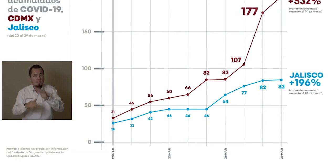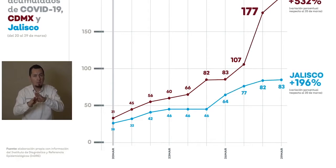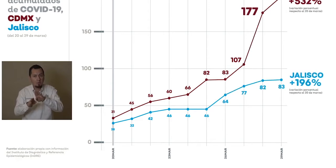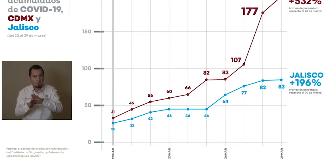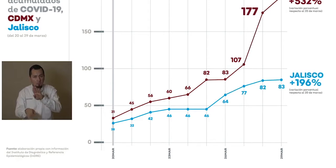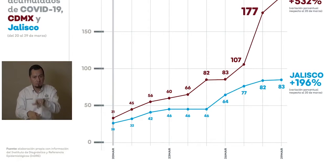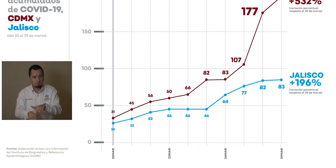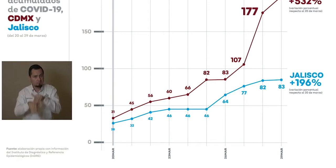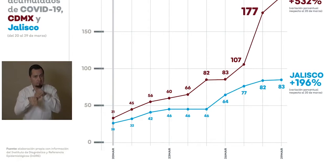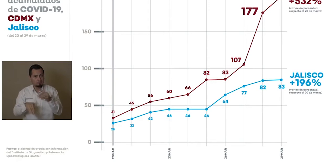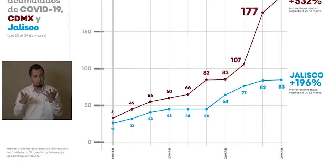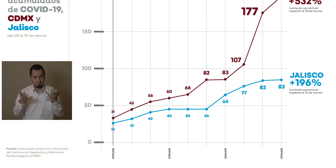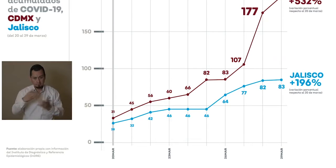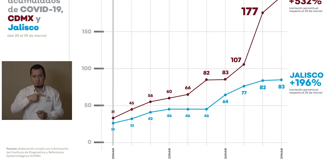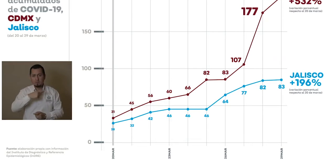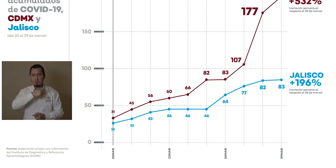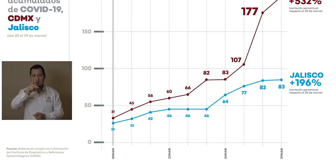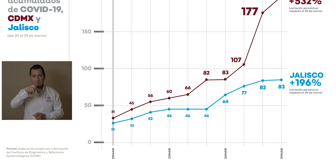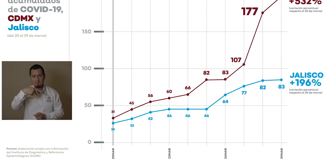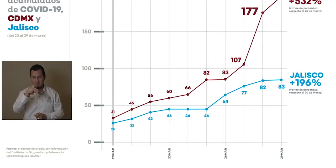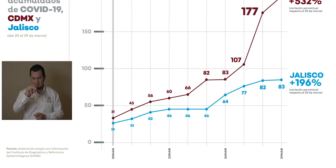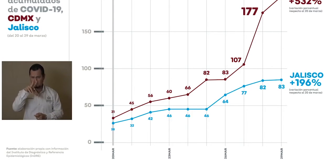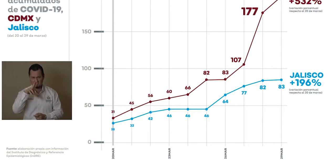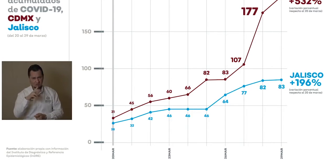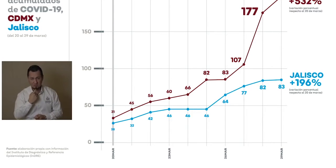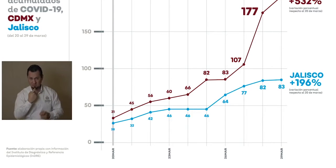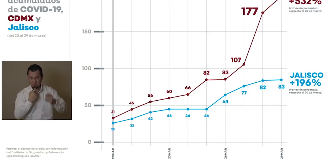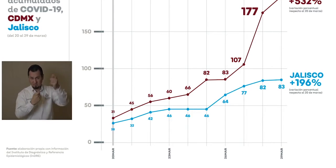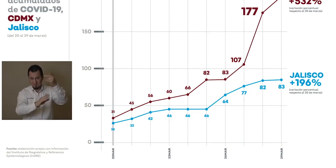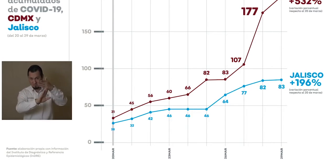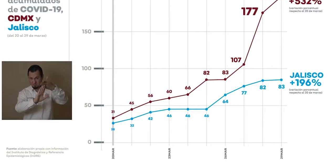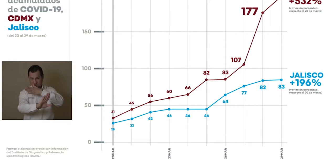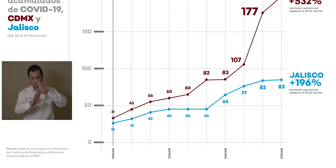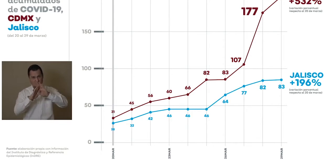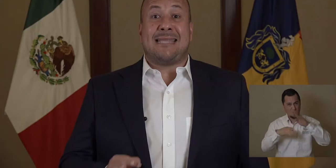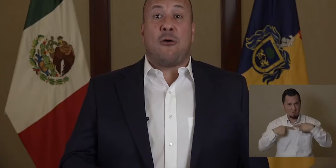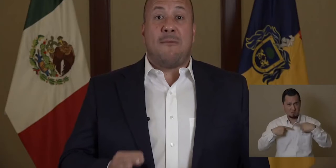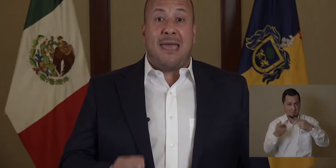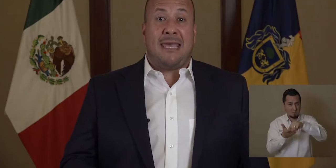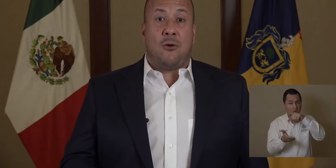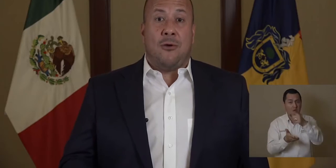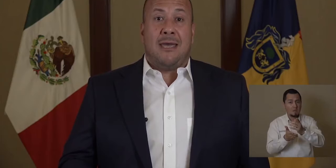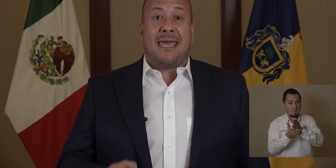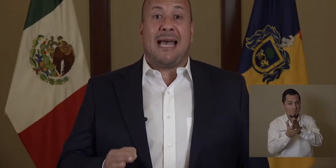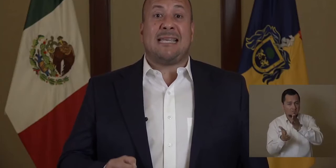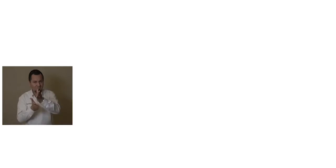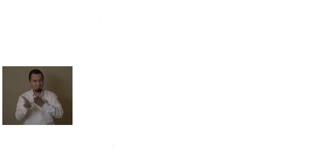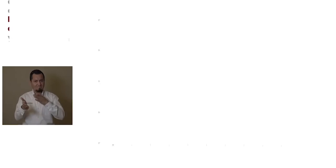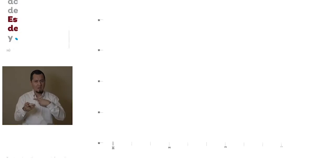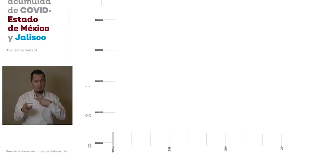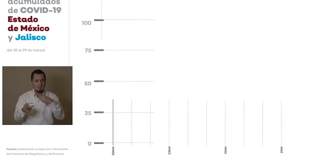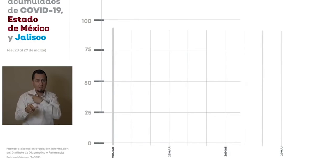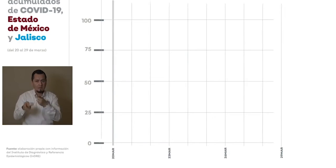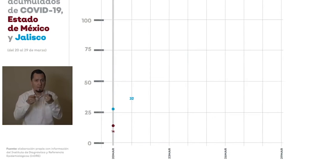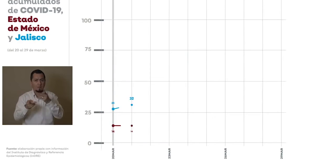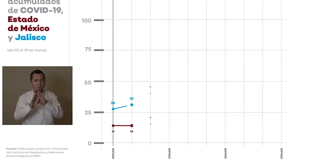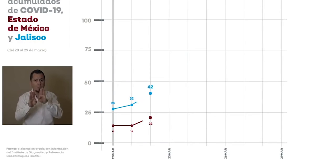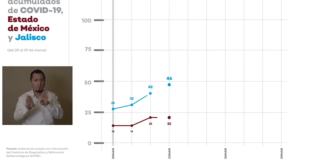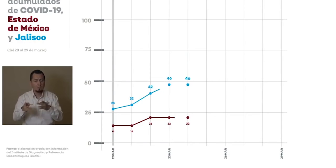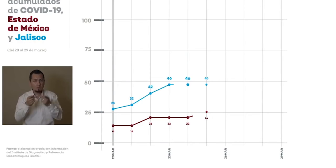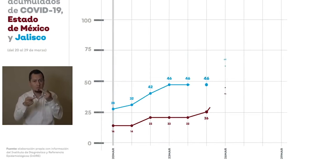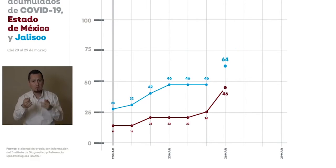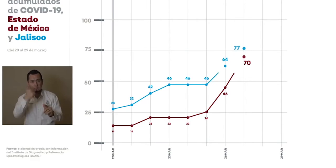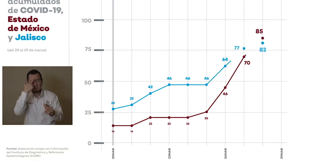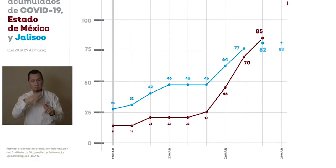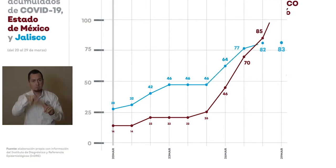ritmo de propagación del virus allá fue dos veces y media más rápido que en Jalisco. El Estado de México, que hace nueve días tenía la mitad